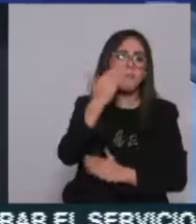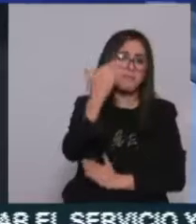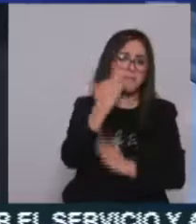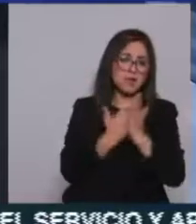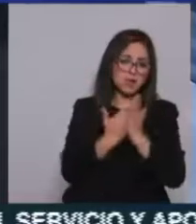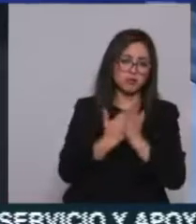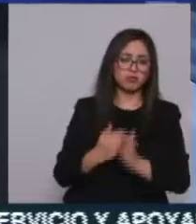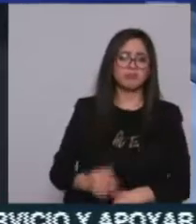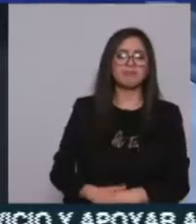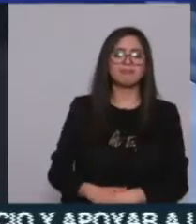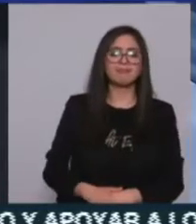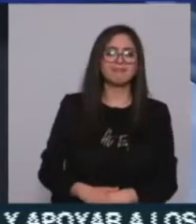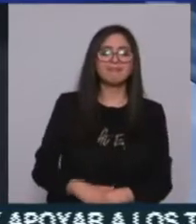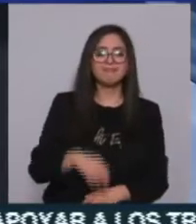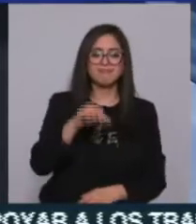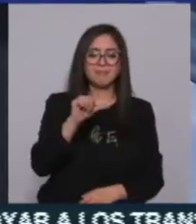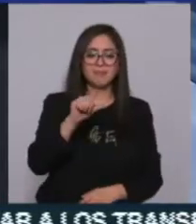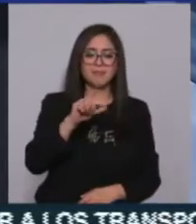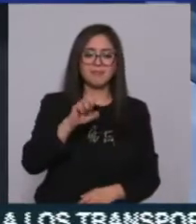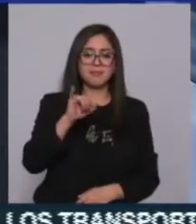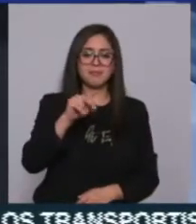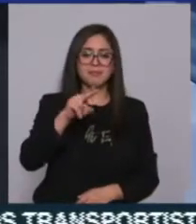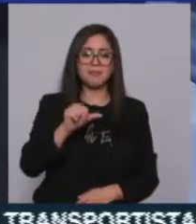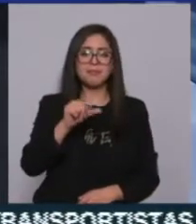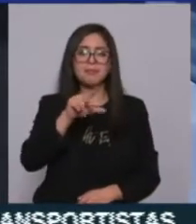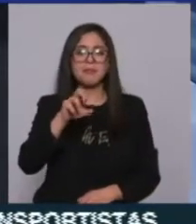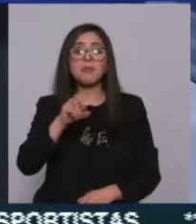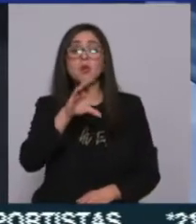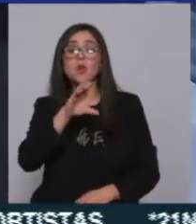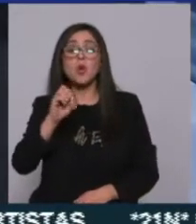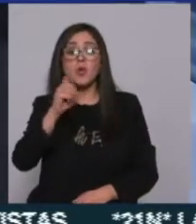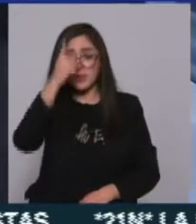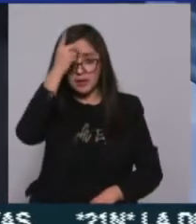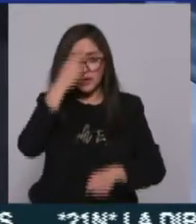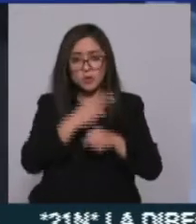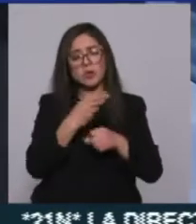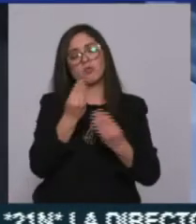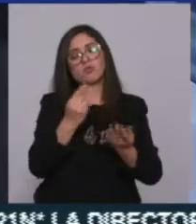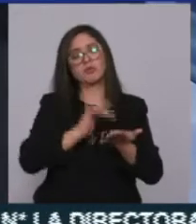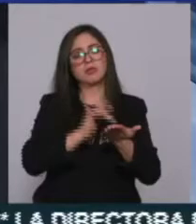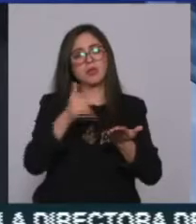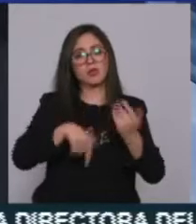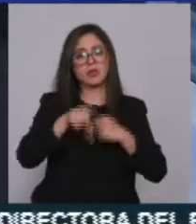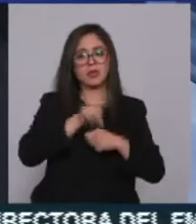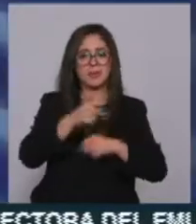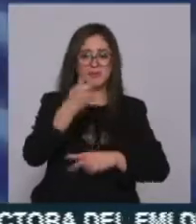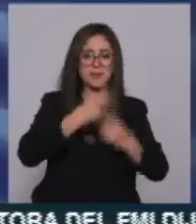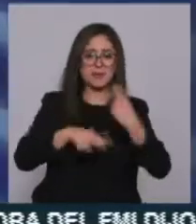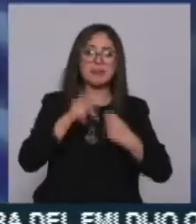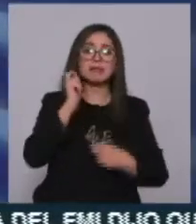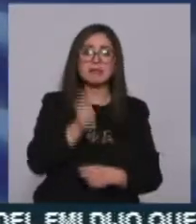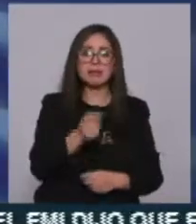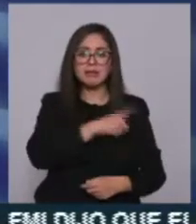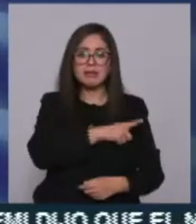Consciente ahí. Pues Alejandra Leal, codirectora de Céntrico, muchísimas gracias por acompañarnos y a rodar. Sí, Vamos claro a rodar que sí. todos.